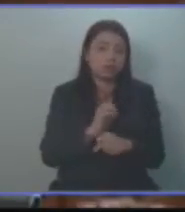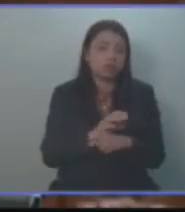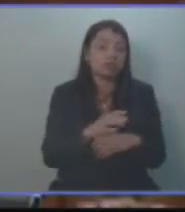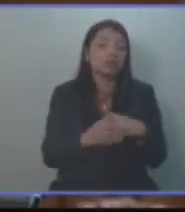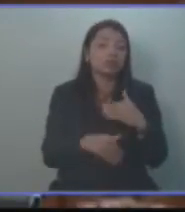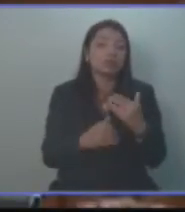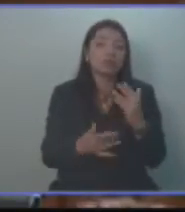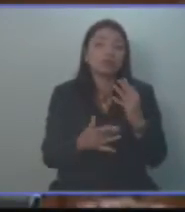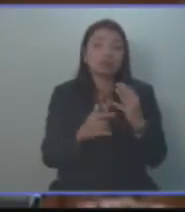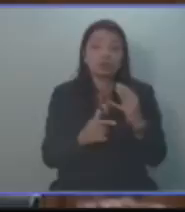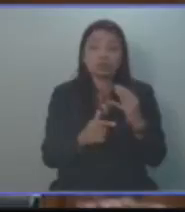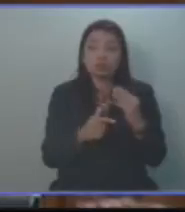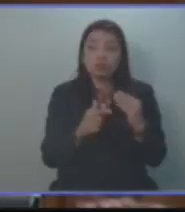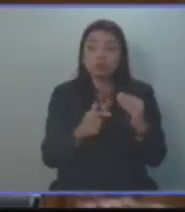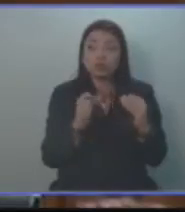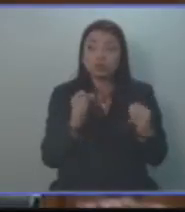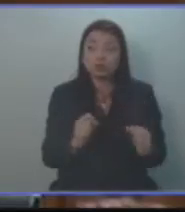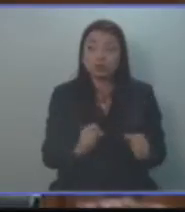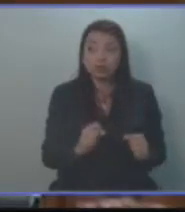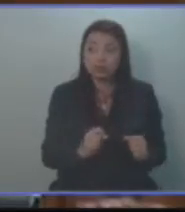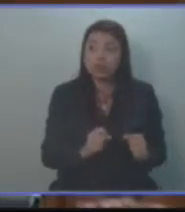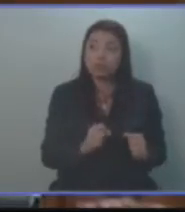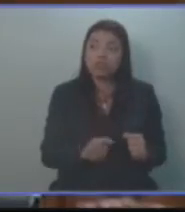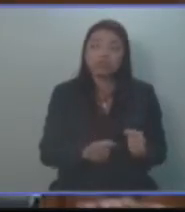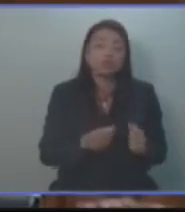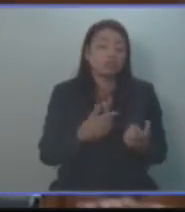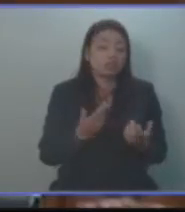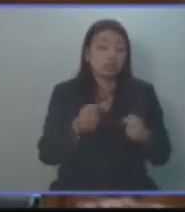atención clínica asistencial por